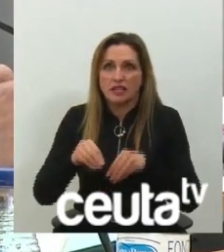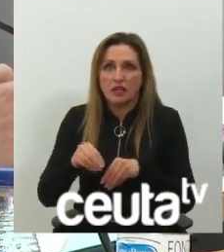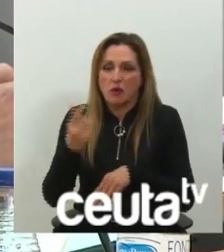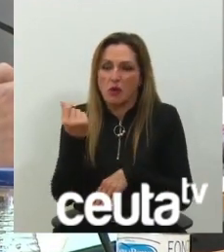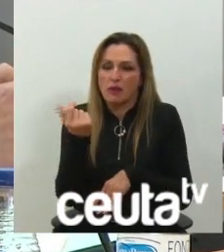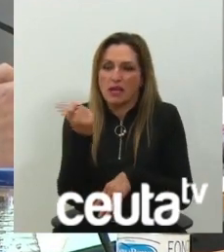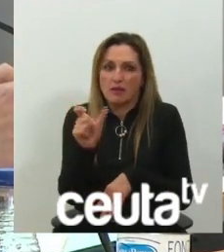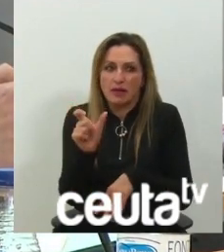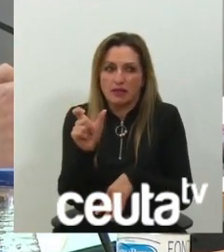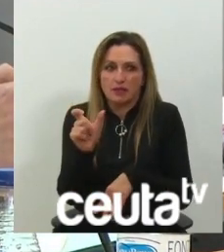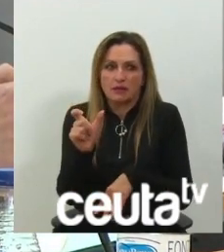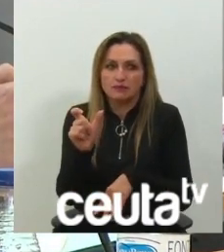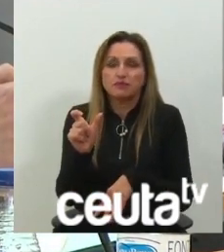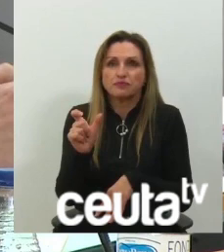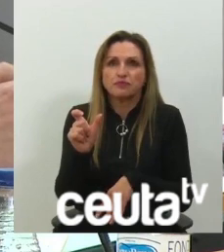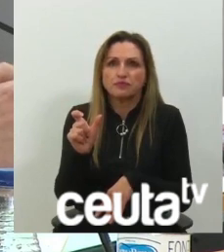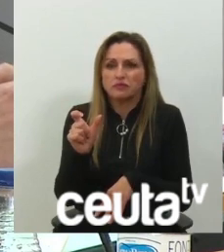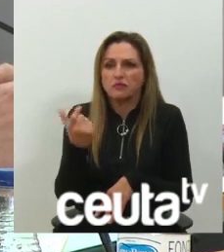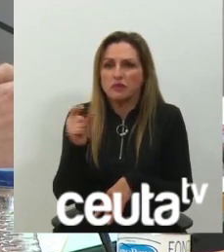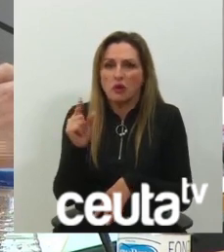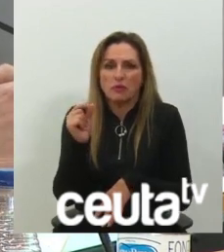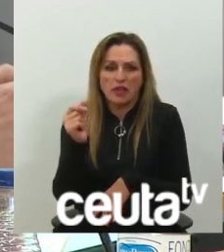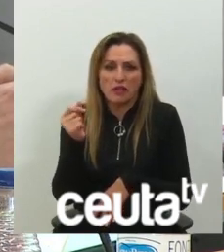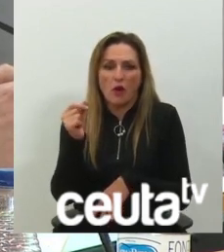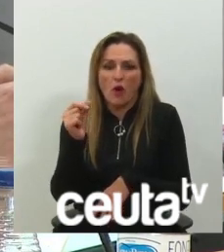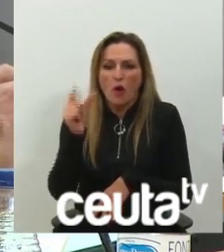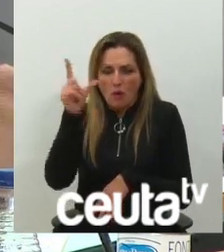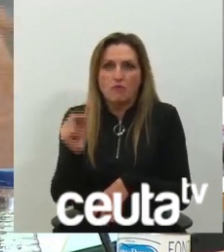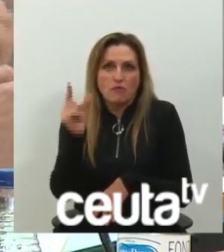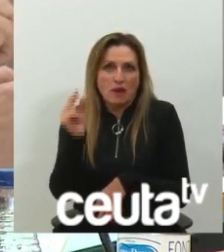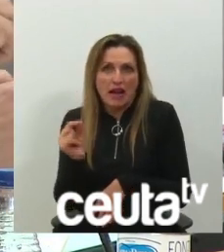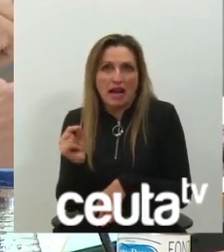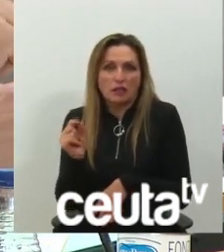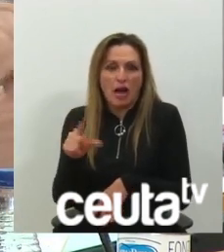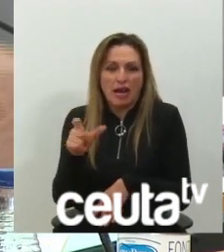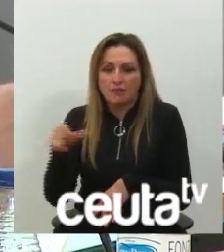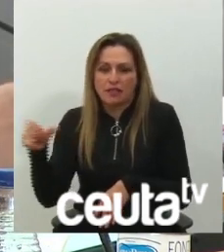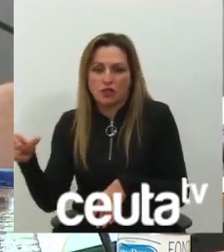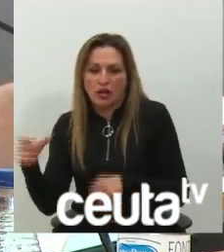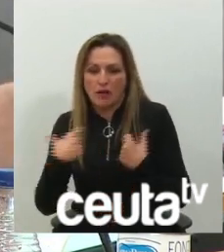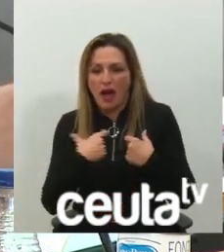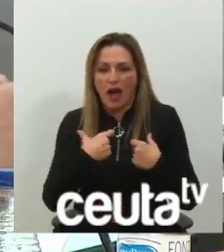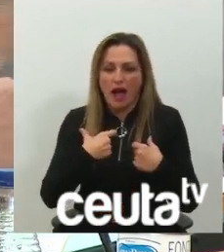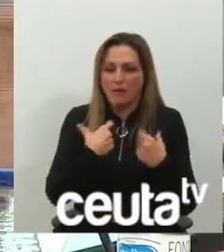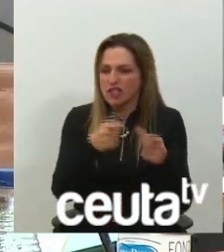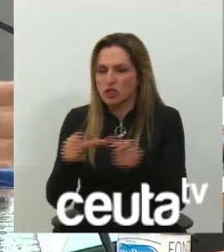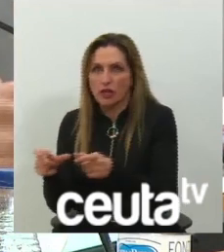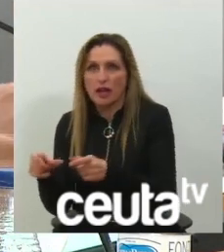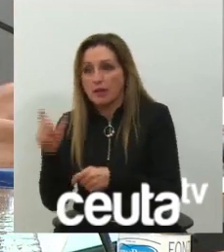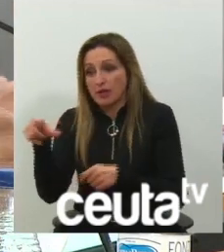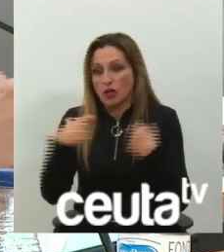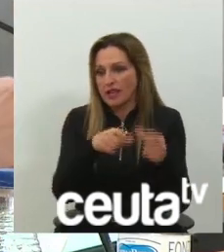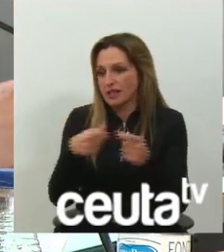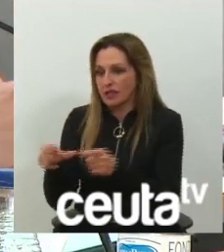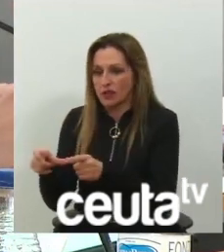asequible para que el transporte sea una realidad más asequible a mucha más gente a muchos más sectores y por lo tanto además en ese en ese